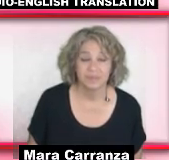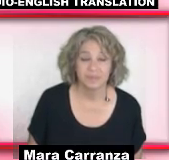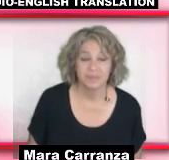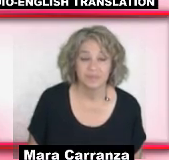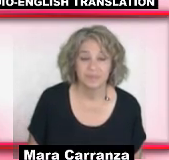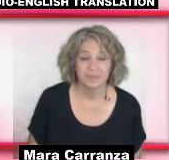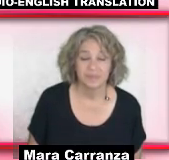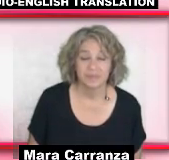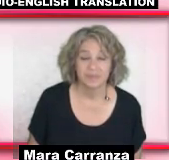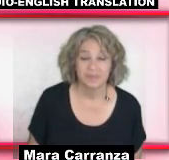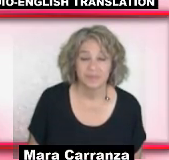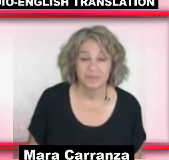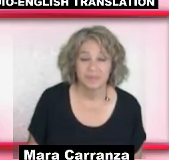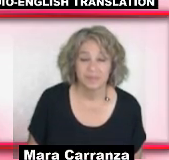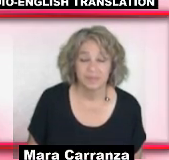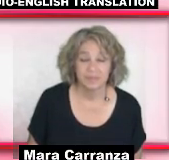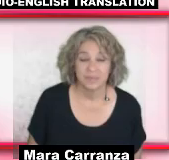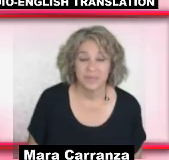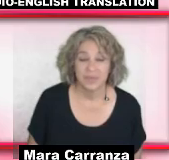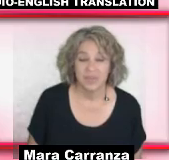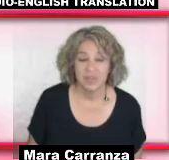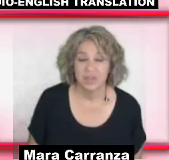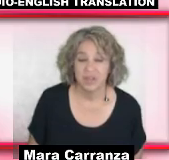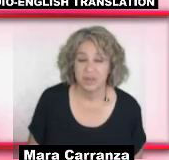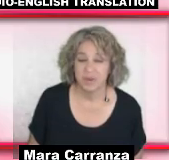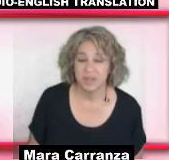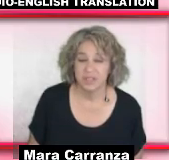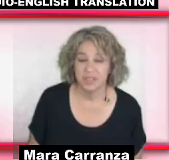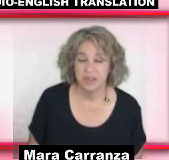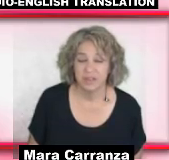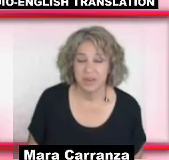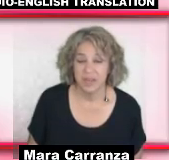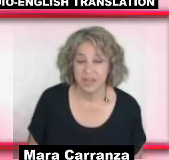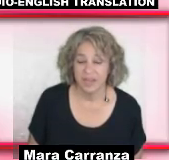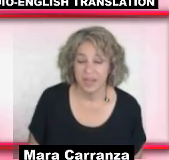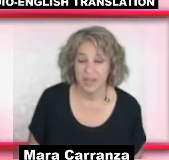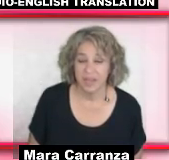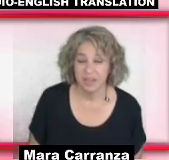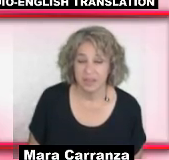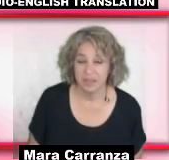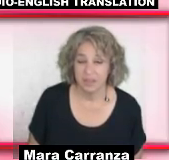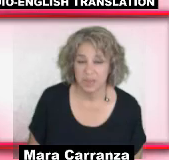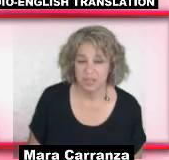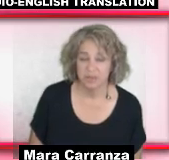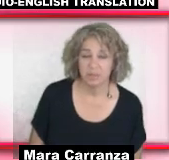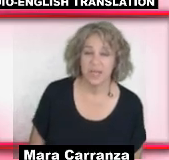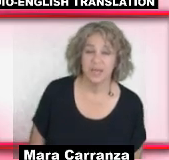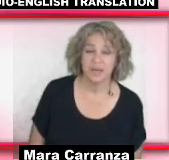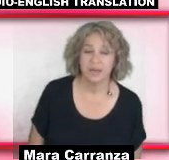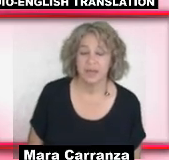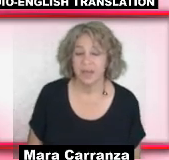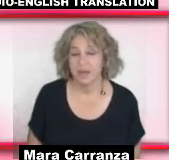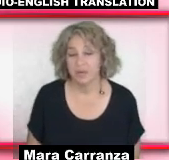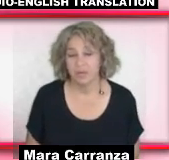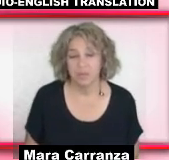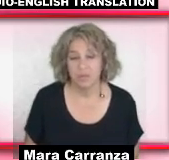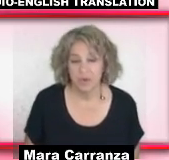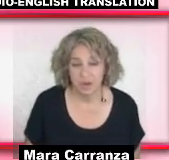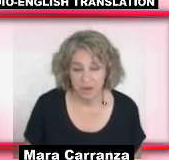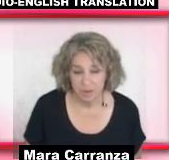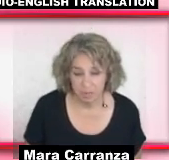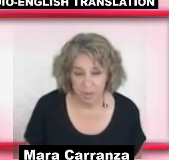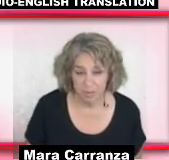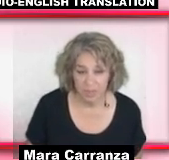de la conferencia sobre los problemas de la inseguridad y en su Plan Nacional de Desarrollo está. Ya lo documento también sobre la posible